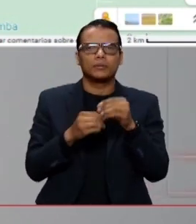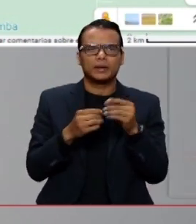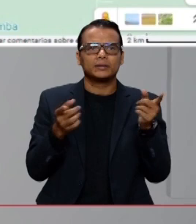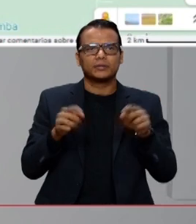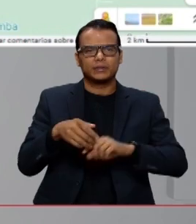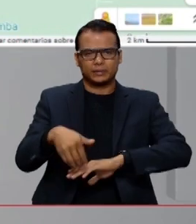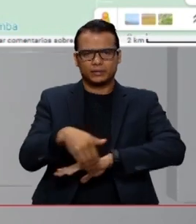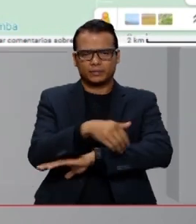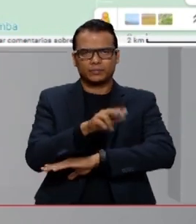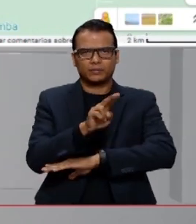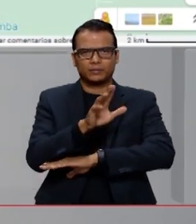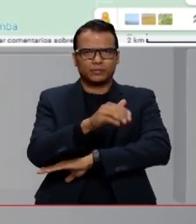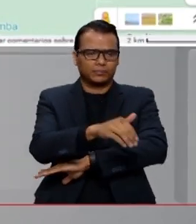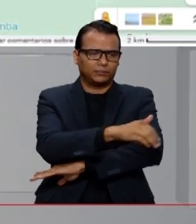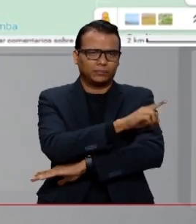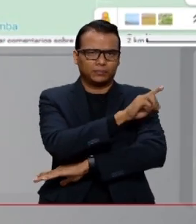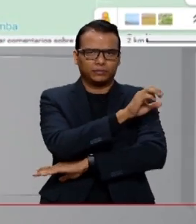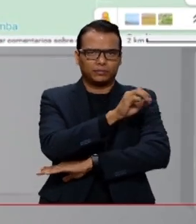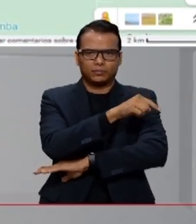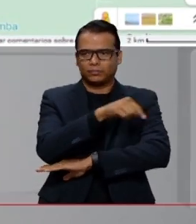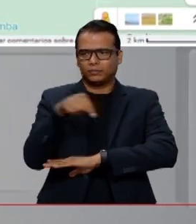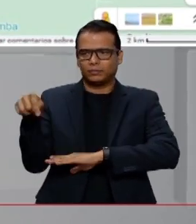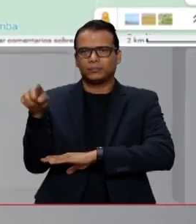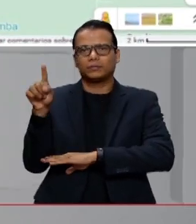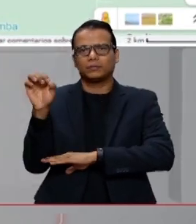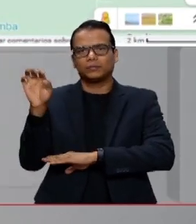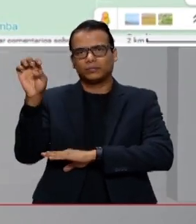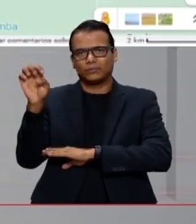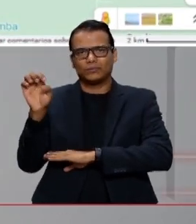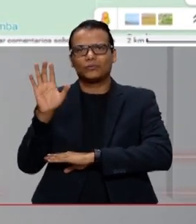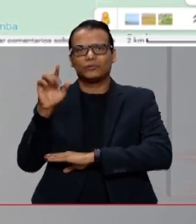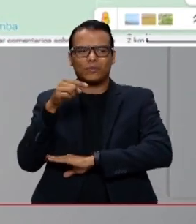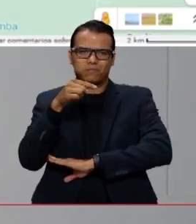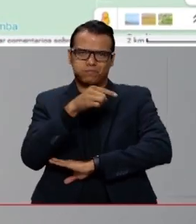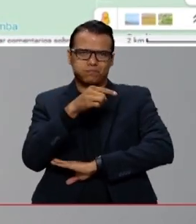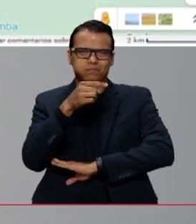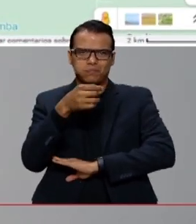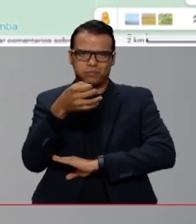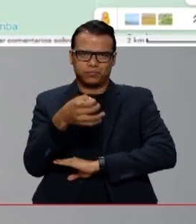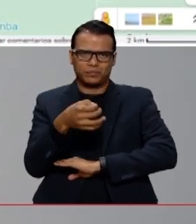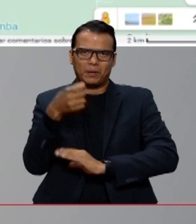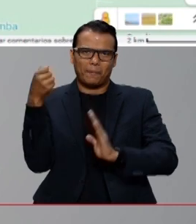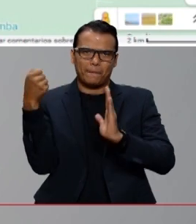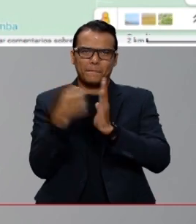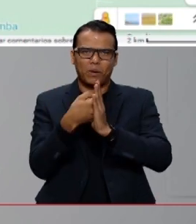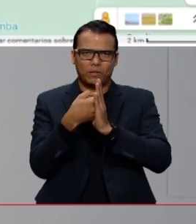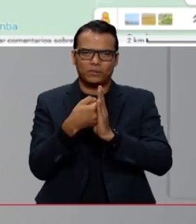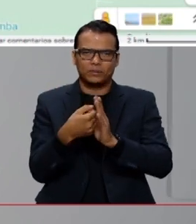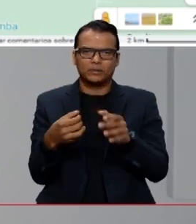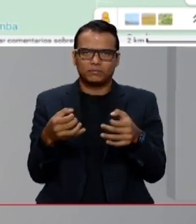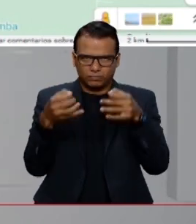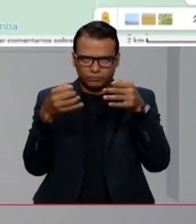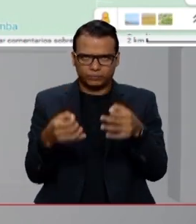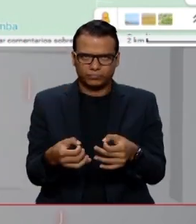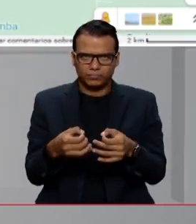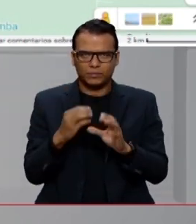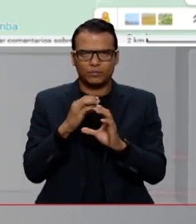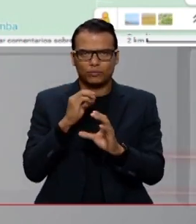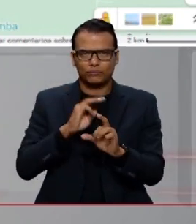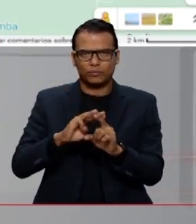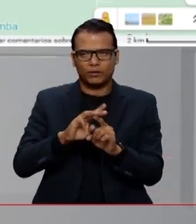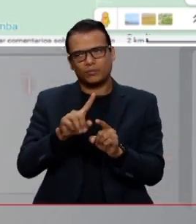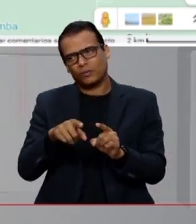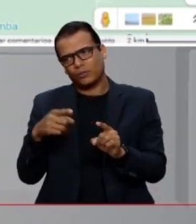calle 25 entre carrera 100 y 109, que es ahí pues donde se está atendiendo el accidente entre el masivo y el